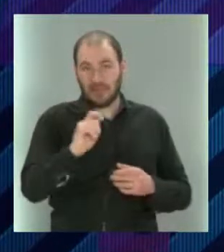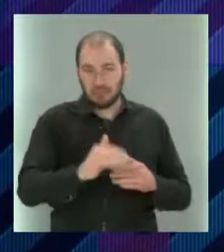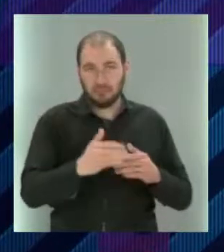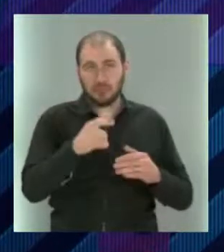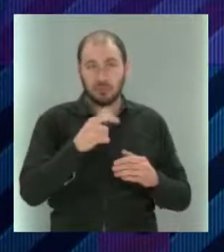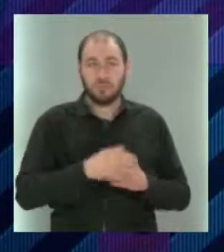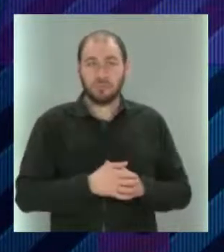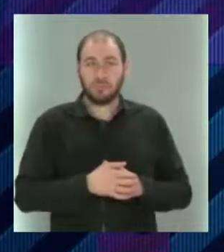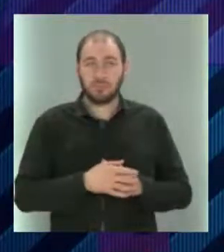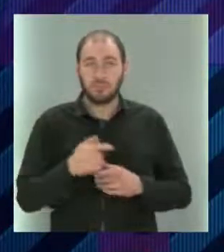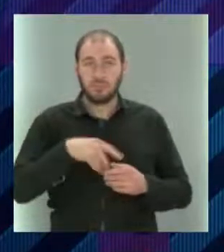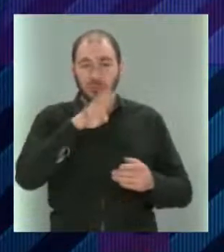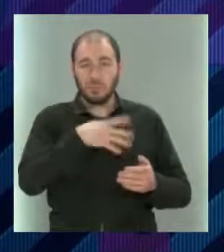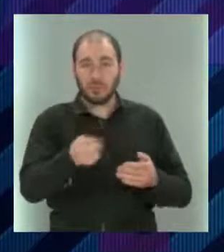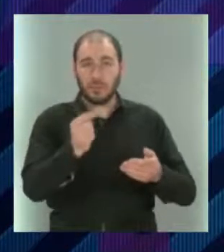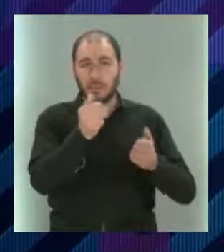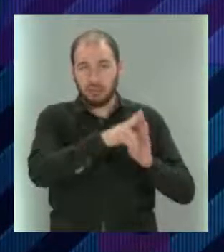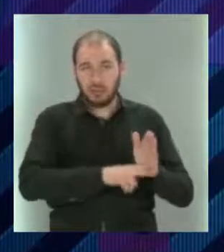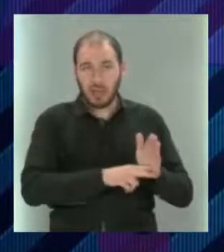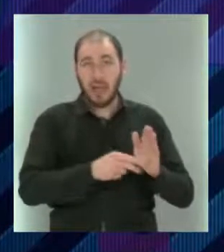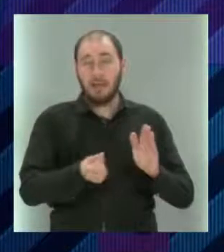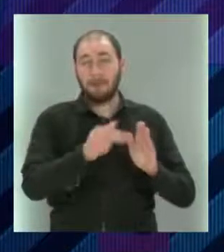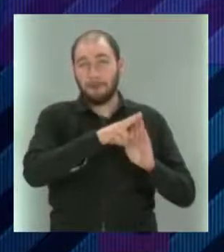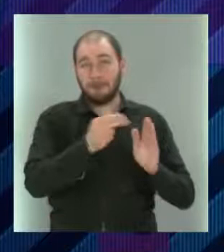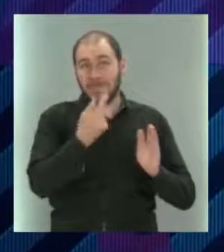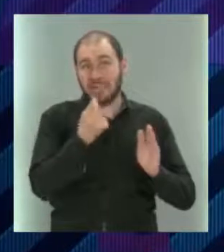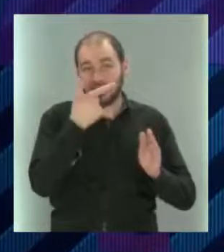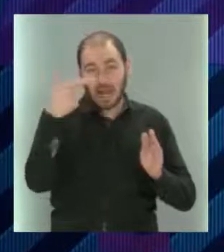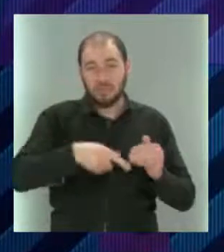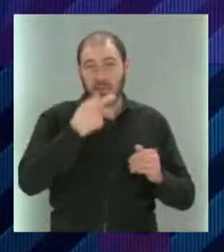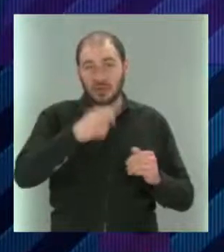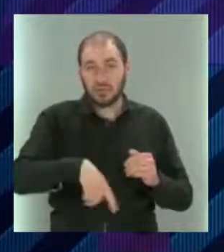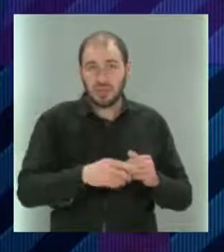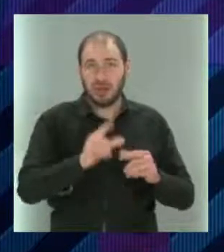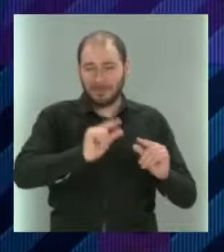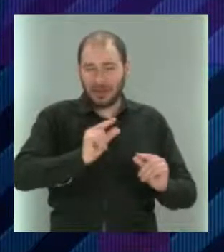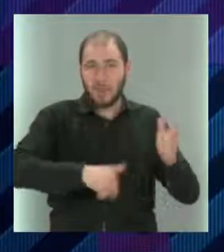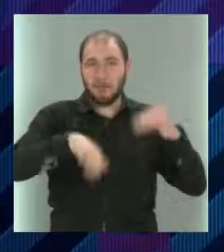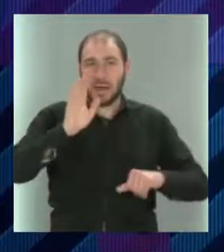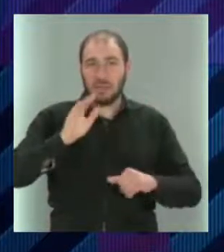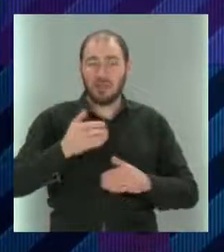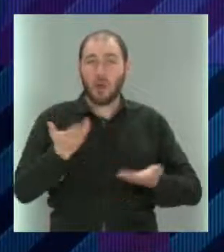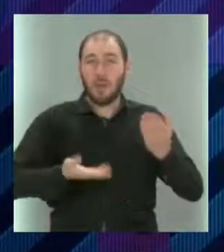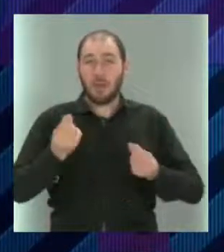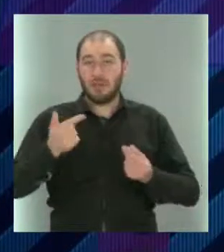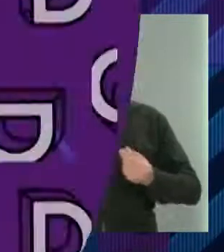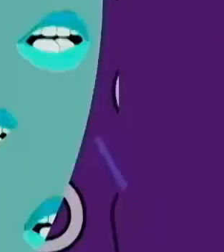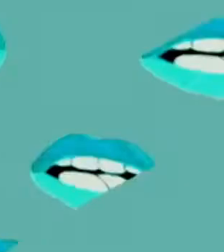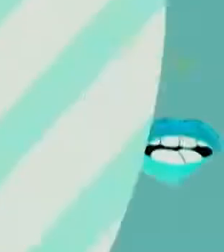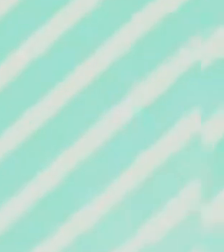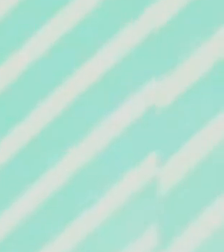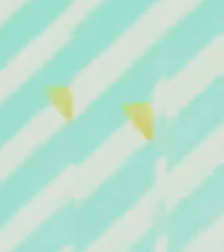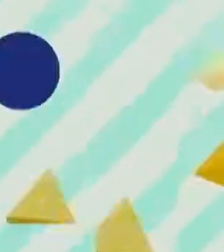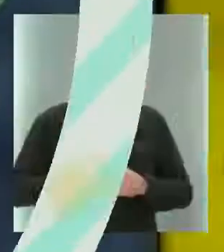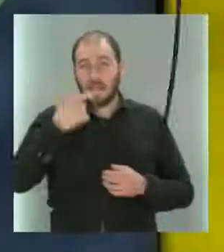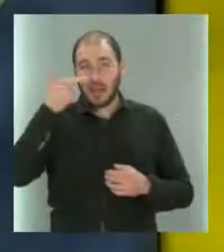bimestralmente me hago pasar una planilla con todos los precios. El precio de la nafta en Mendoza es el menor de todos los precios de la nafta, de